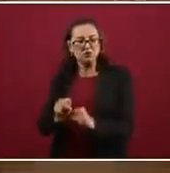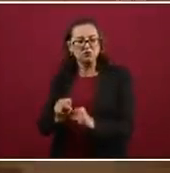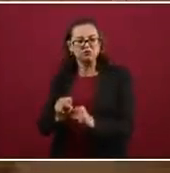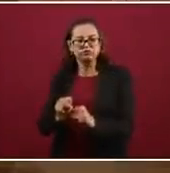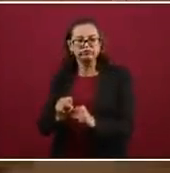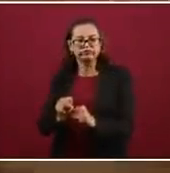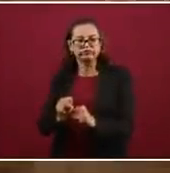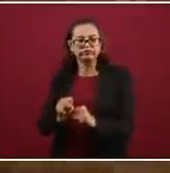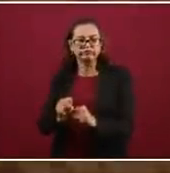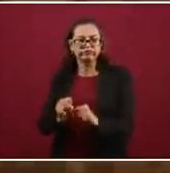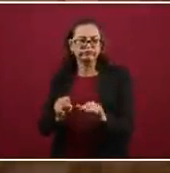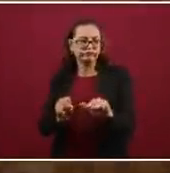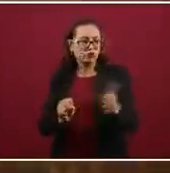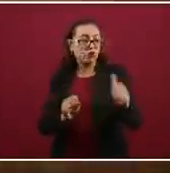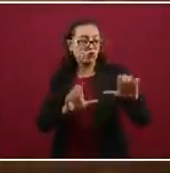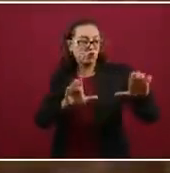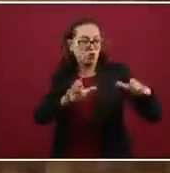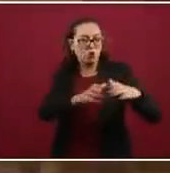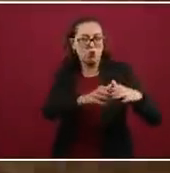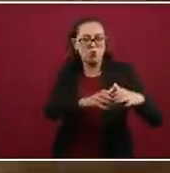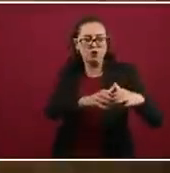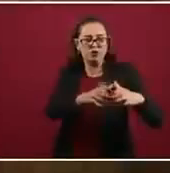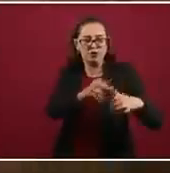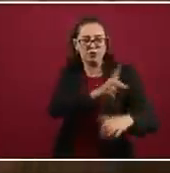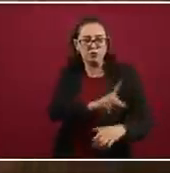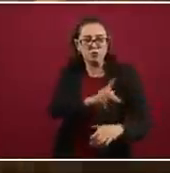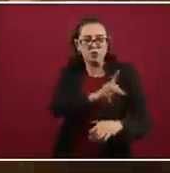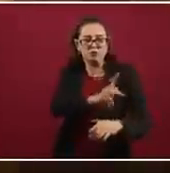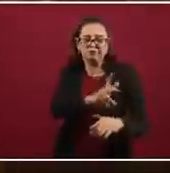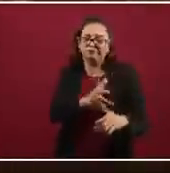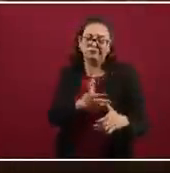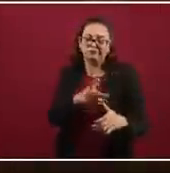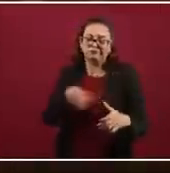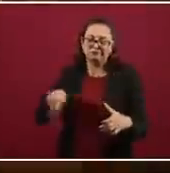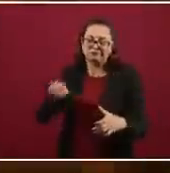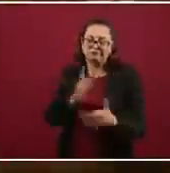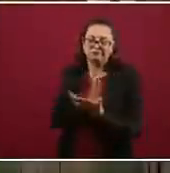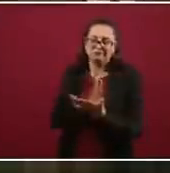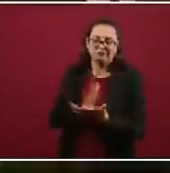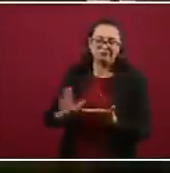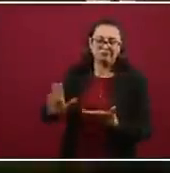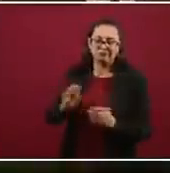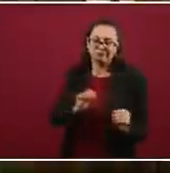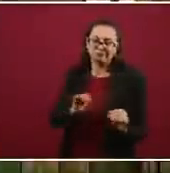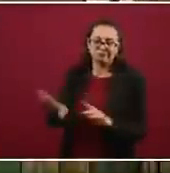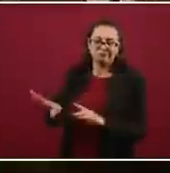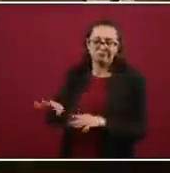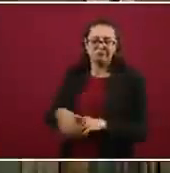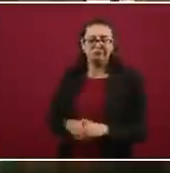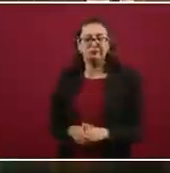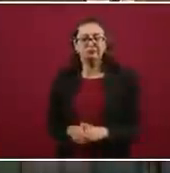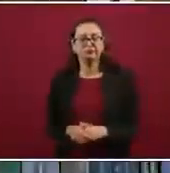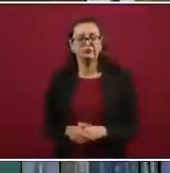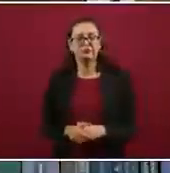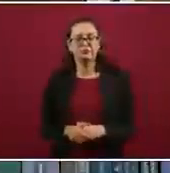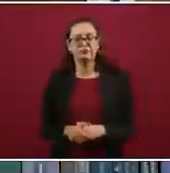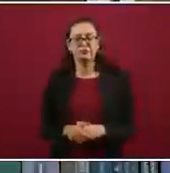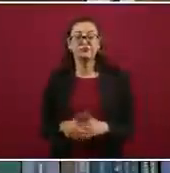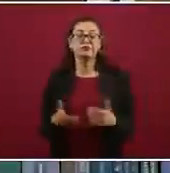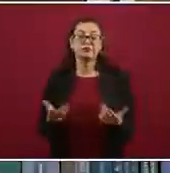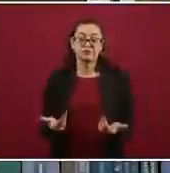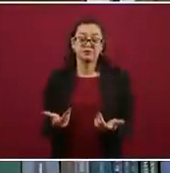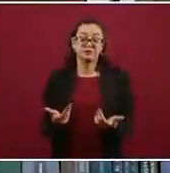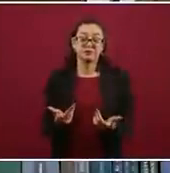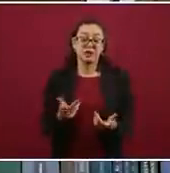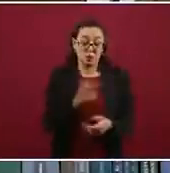que tenían la mayor cantidad de los, la mayor parte de los indios de Nueva España. Porque los indios